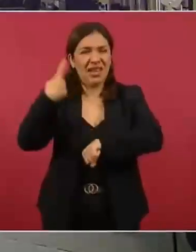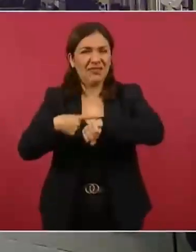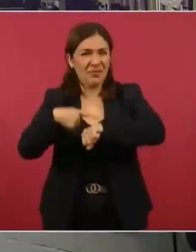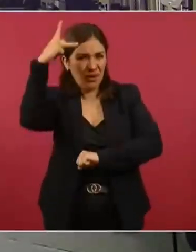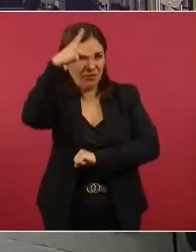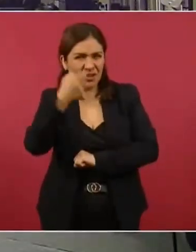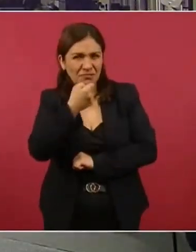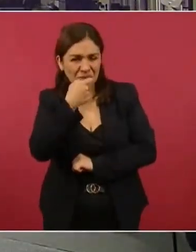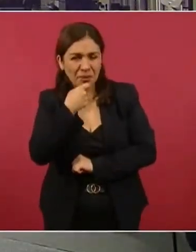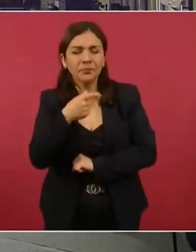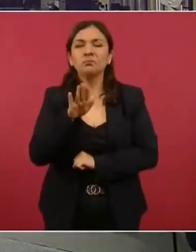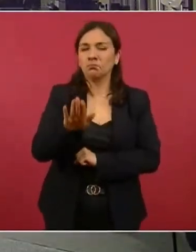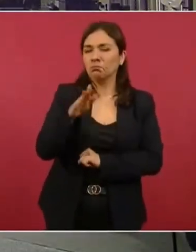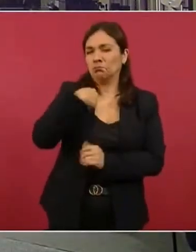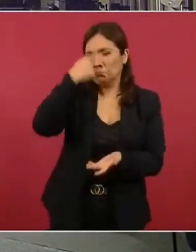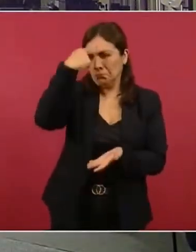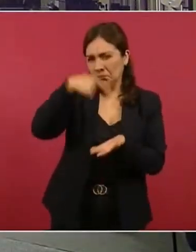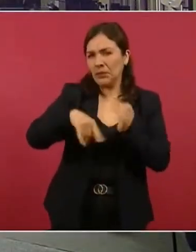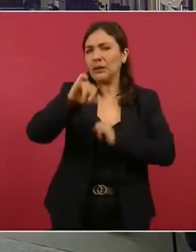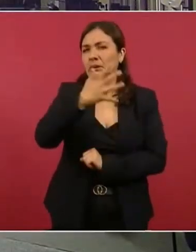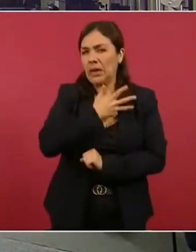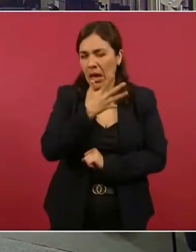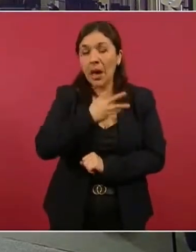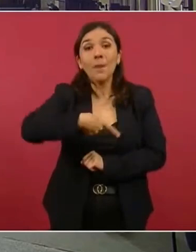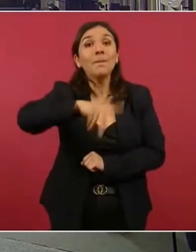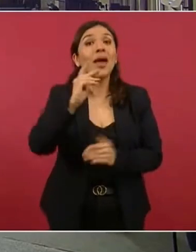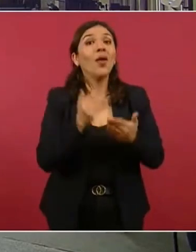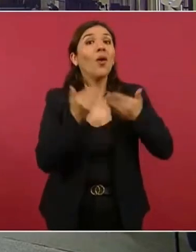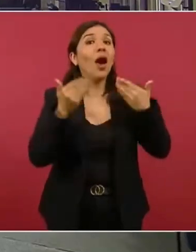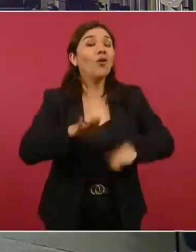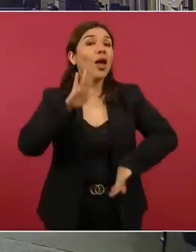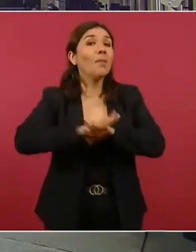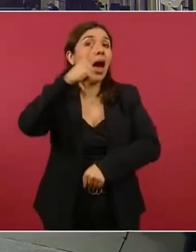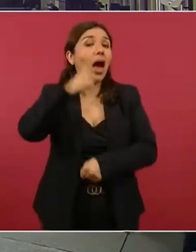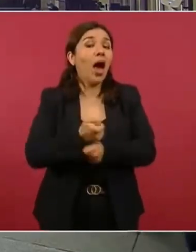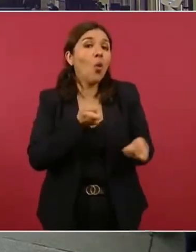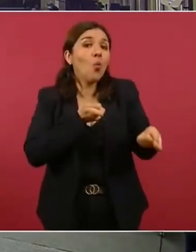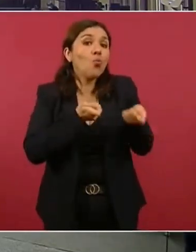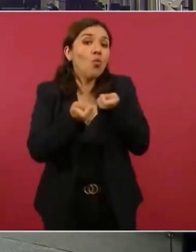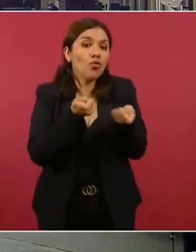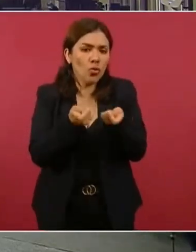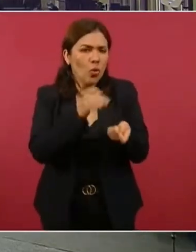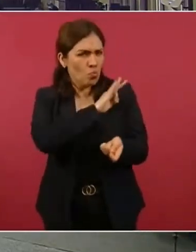abasto, lo que pasa es que hay más control. ¿Puedes tú explicarlo?